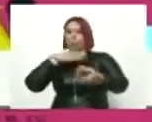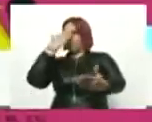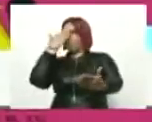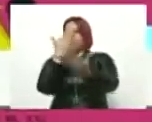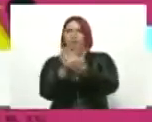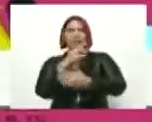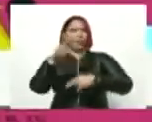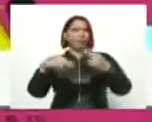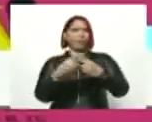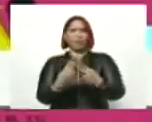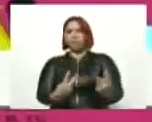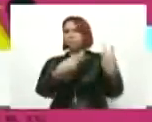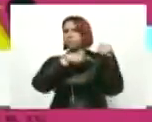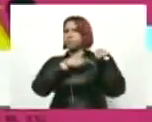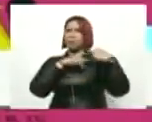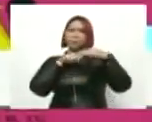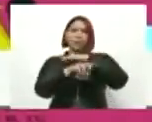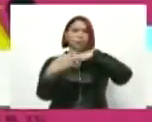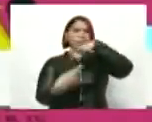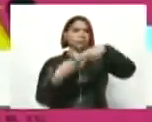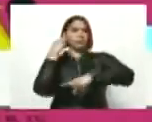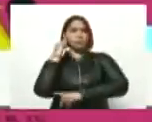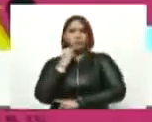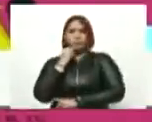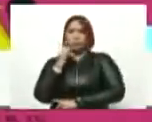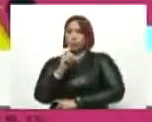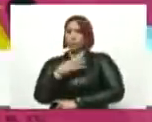de ninguna responsabilidad en la revolución bolivariana.